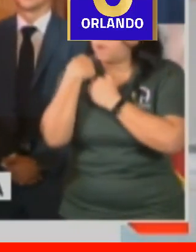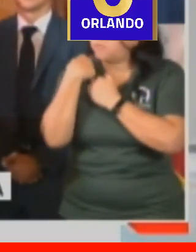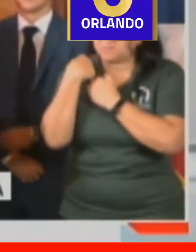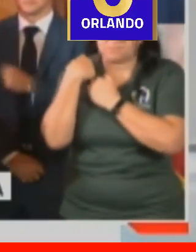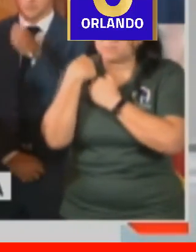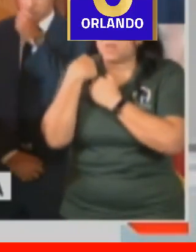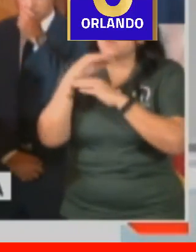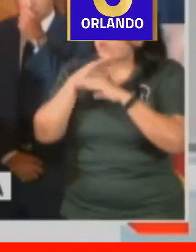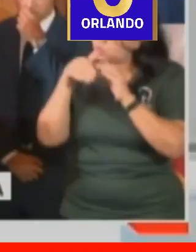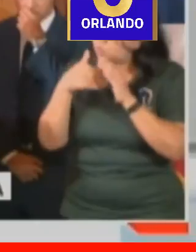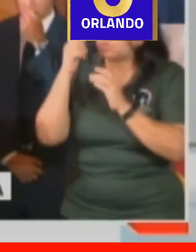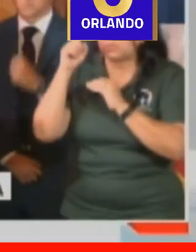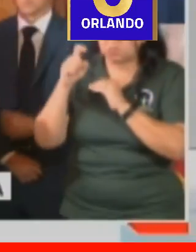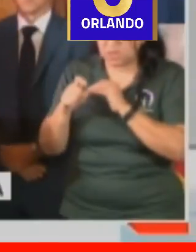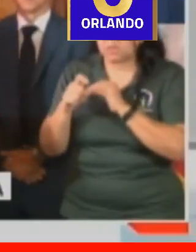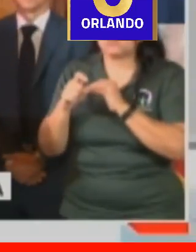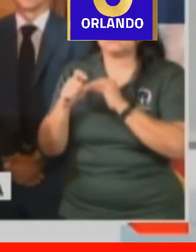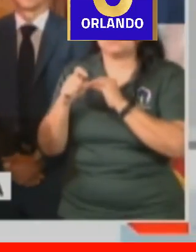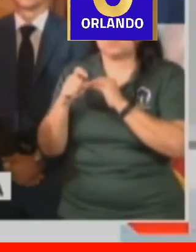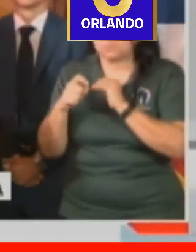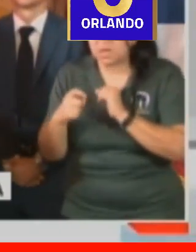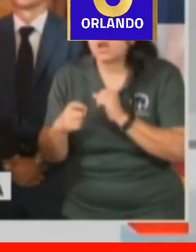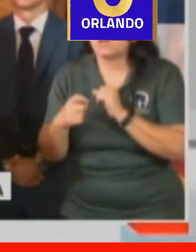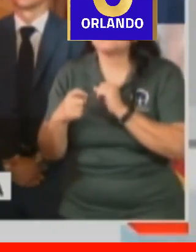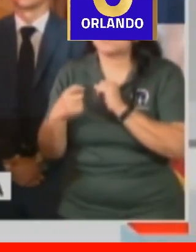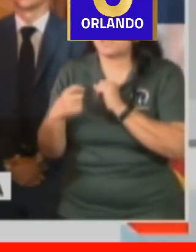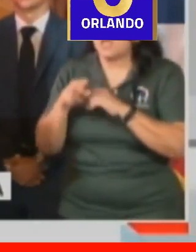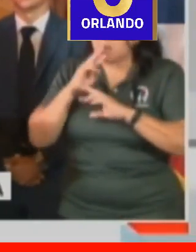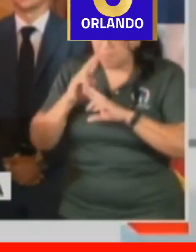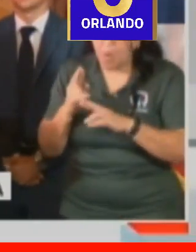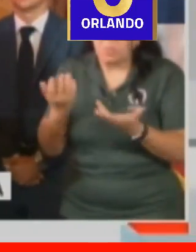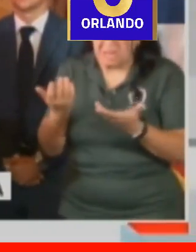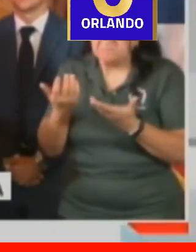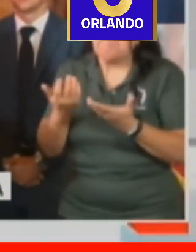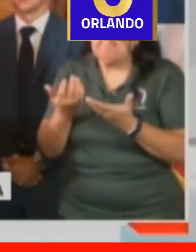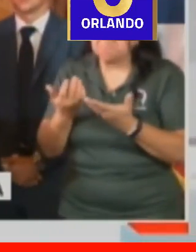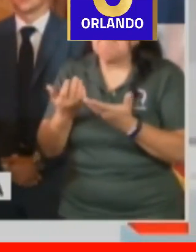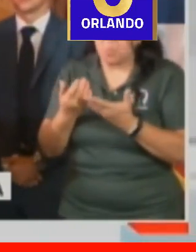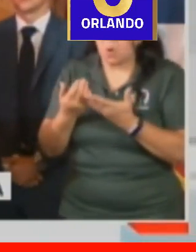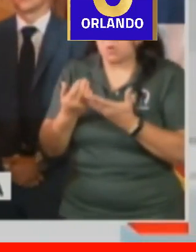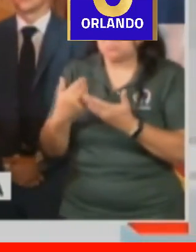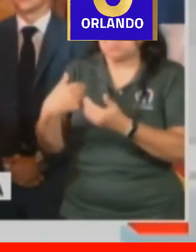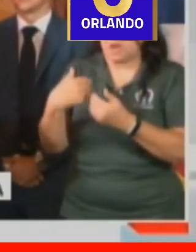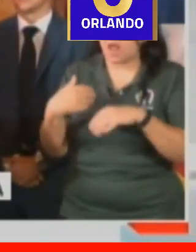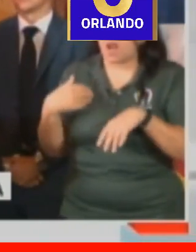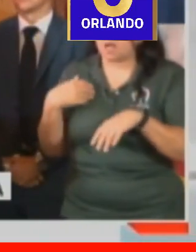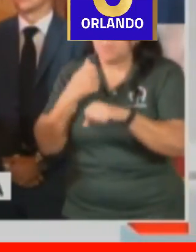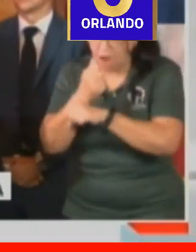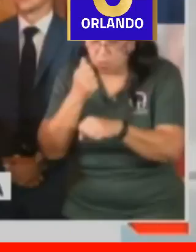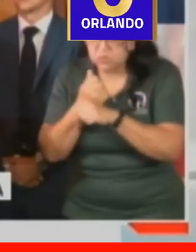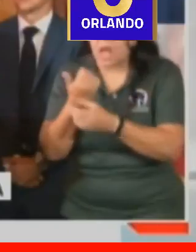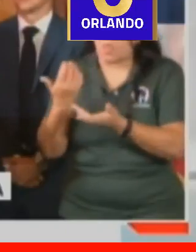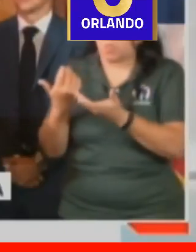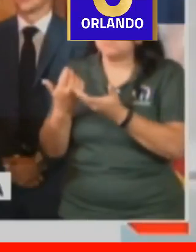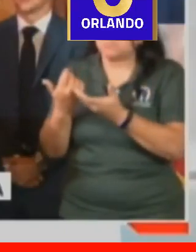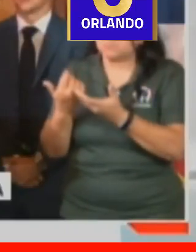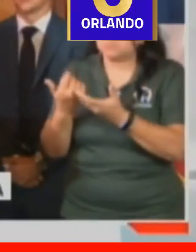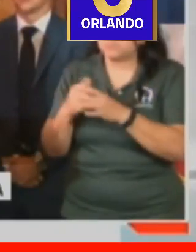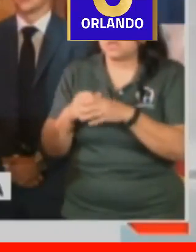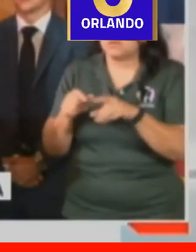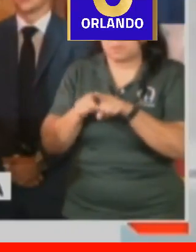que responder por las acciones que se le imputan, y hoy entiendo que uno de esos pasos que va a estar dando la secretaria, al igual que las